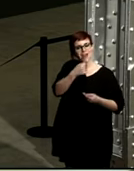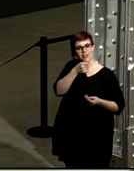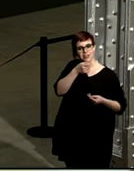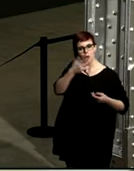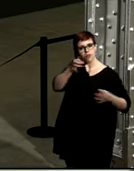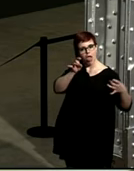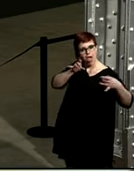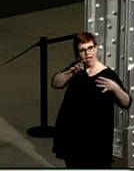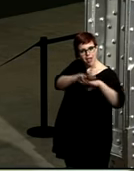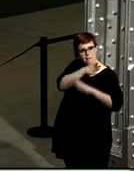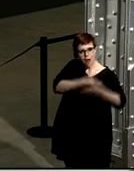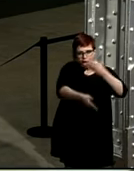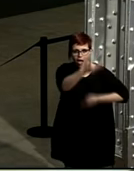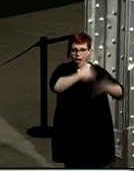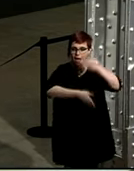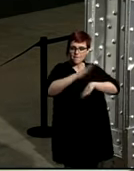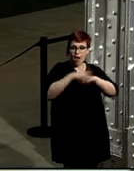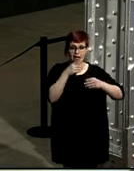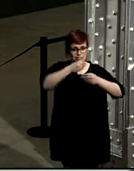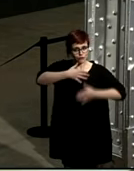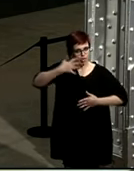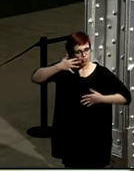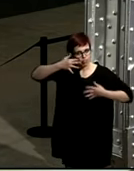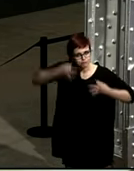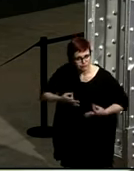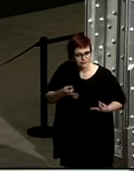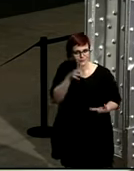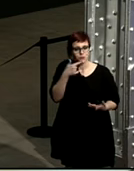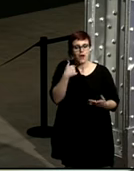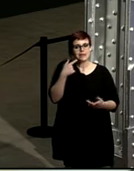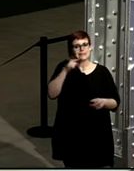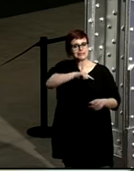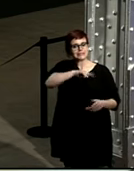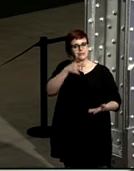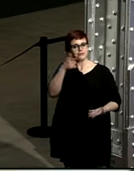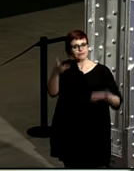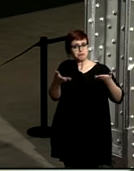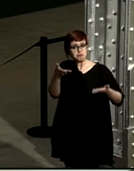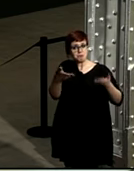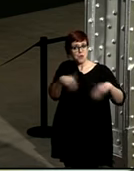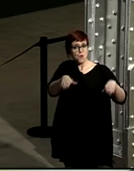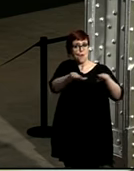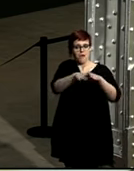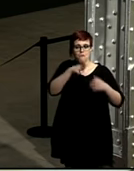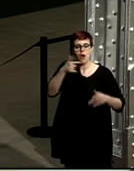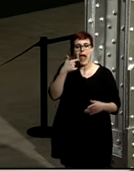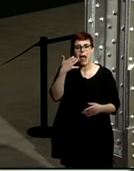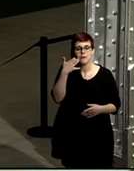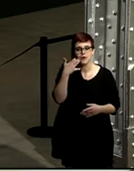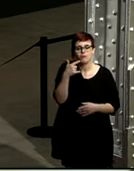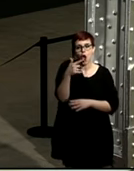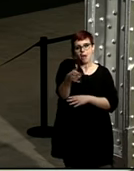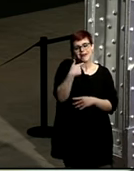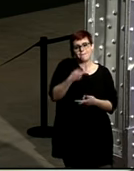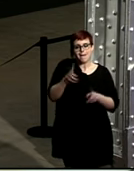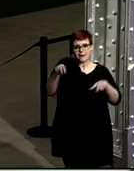le puede dar verdad y autenticidad a la historia, que no sepas, que no haya mucha diferencia o incluso rodando no sin permiso, rodé